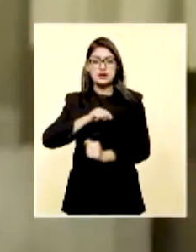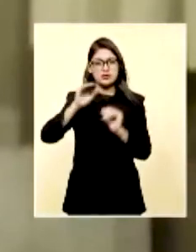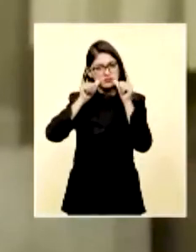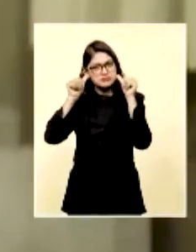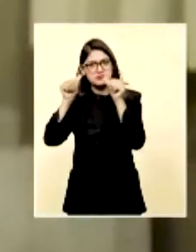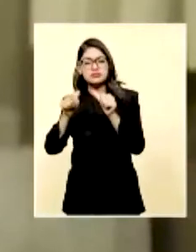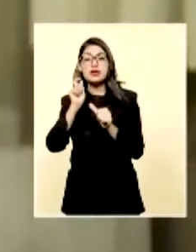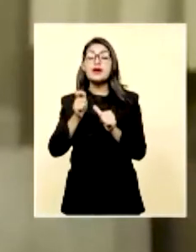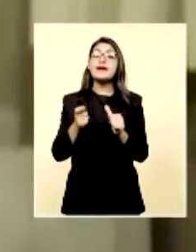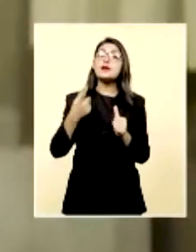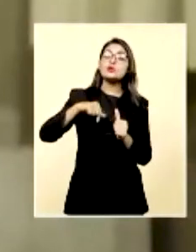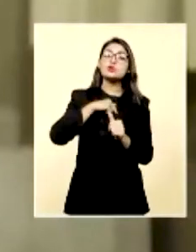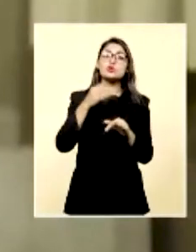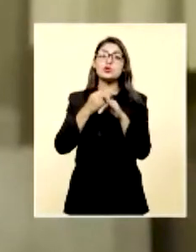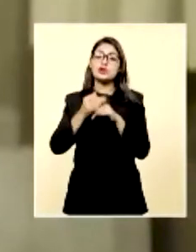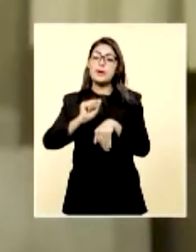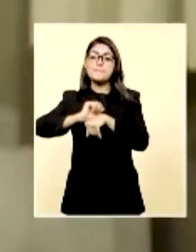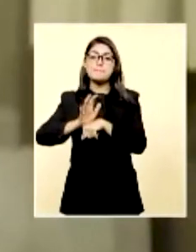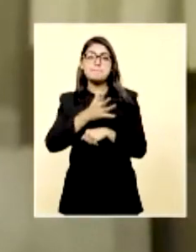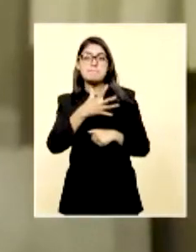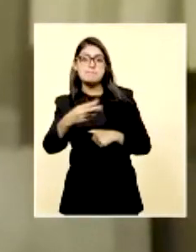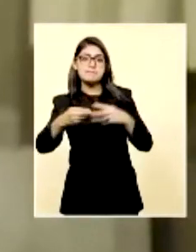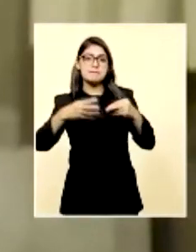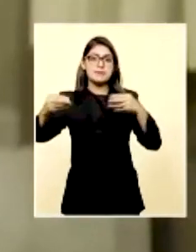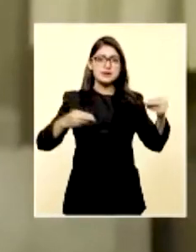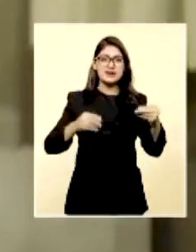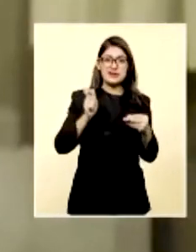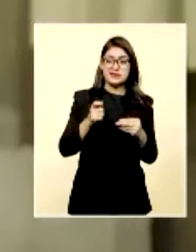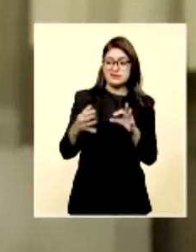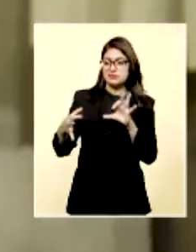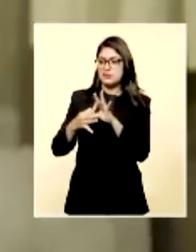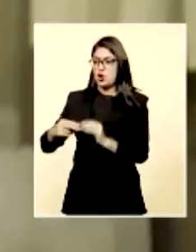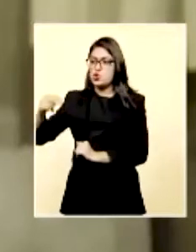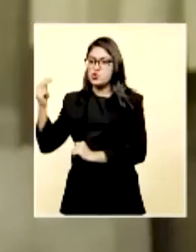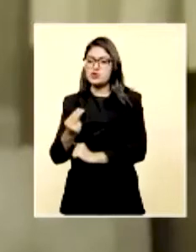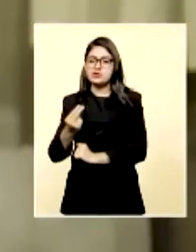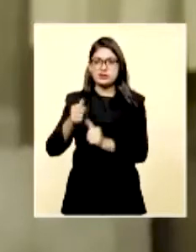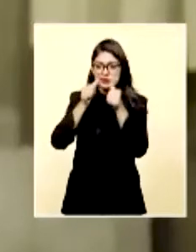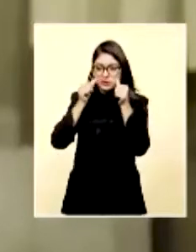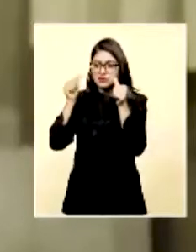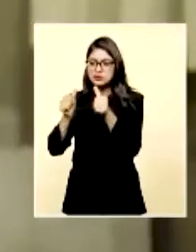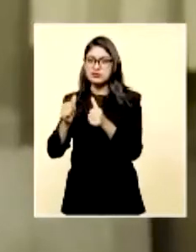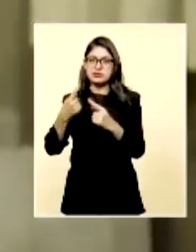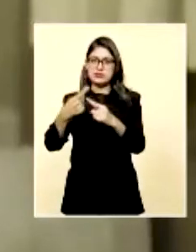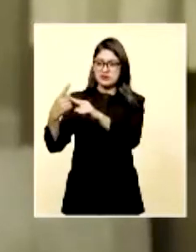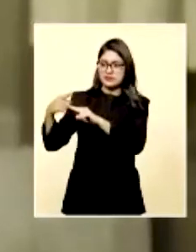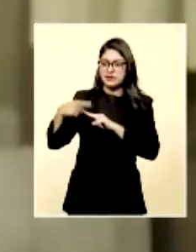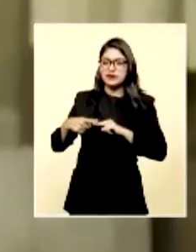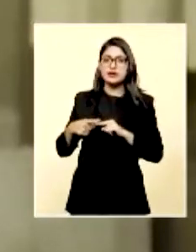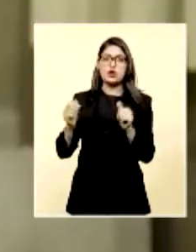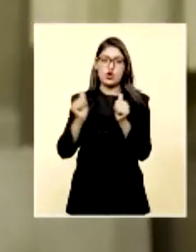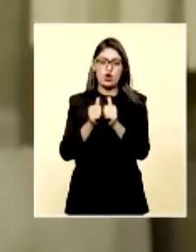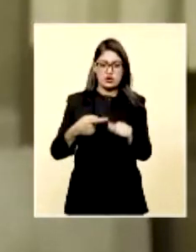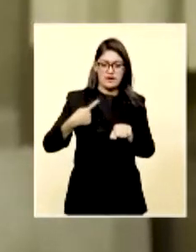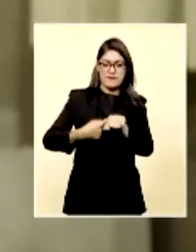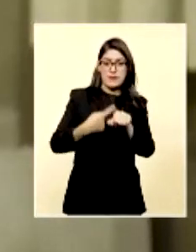la pandemia, conectando las amenazas a la biodiversidad con la surgencia de enfermedades nuevas. Bajo de todos los tres temas